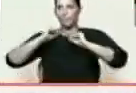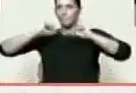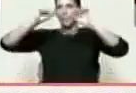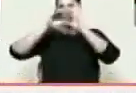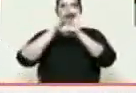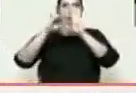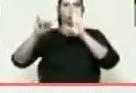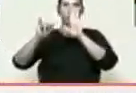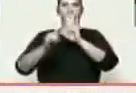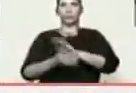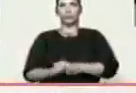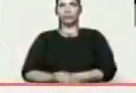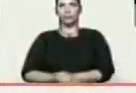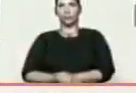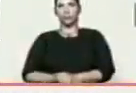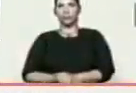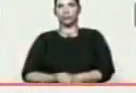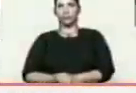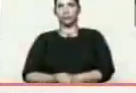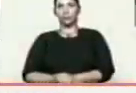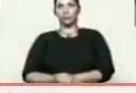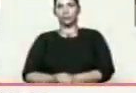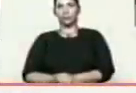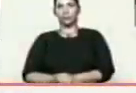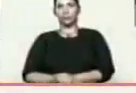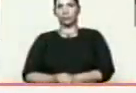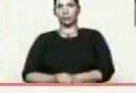Nacional Constituyente!